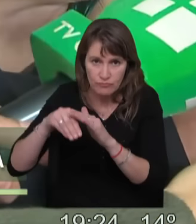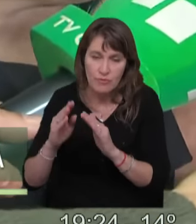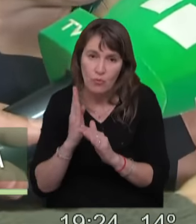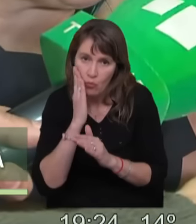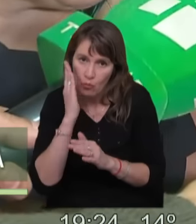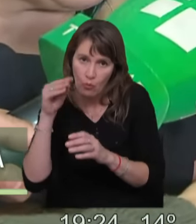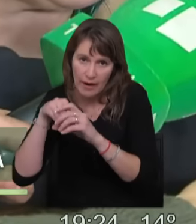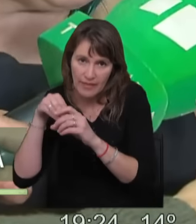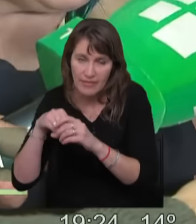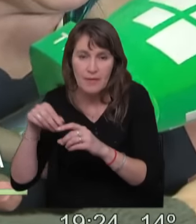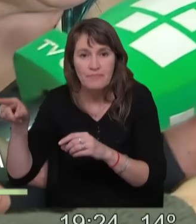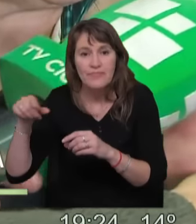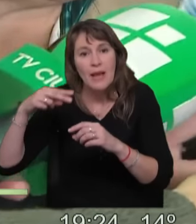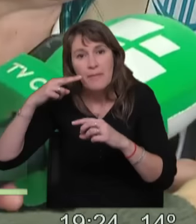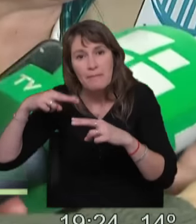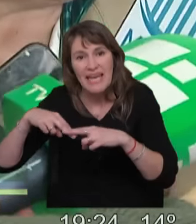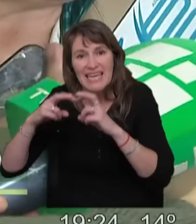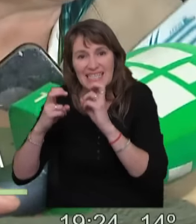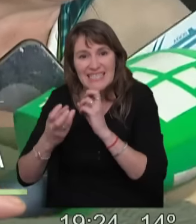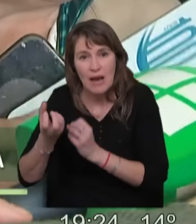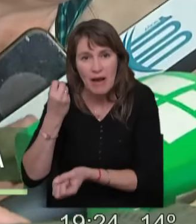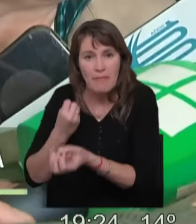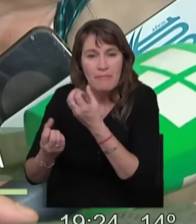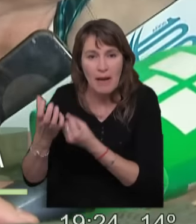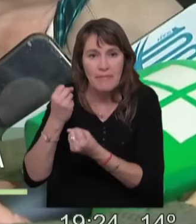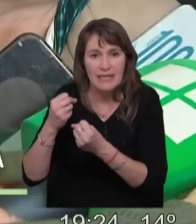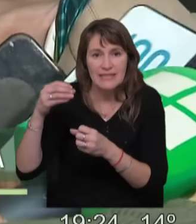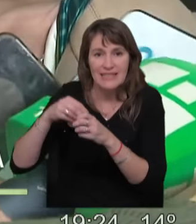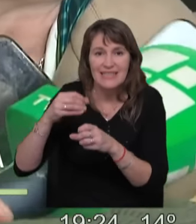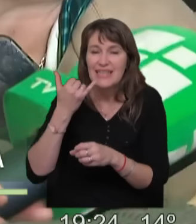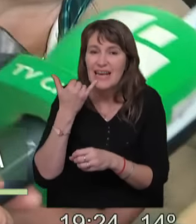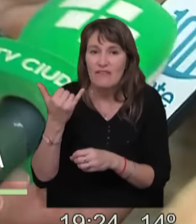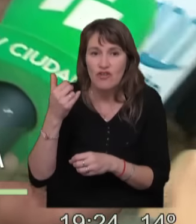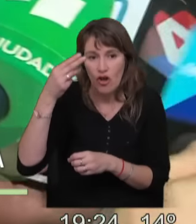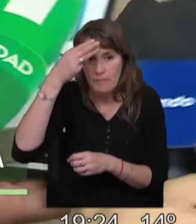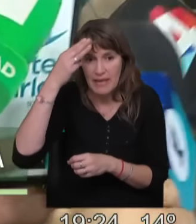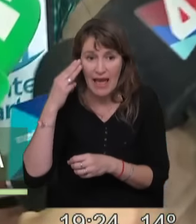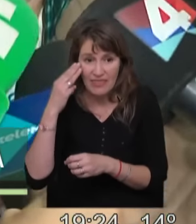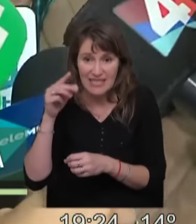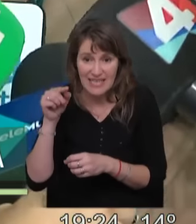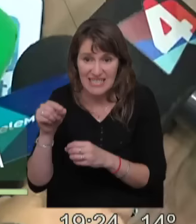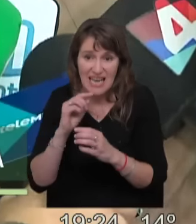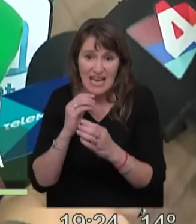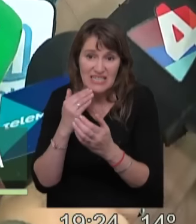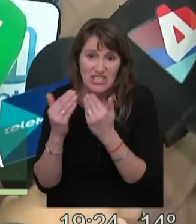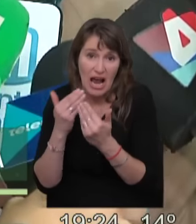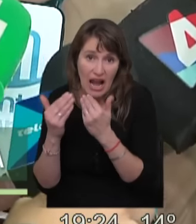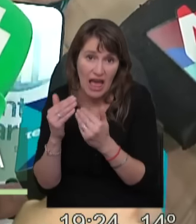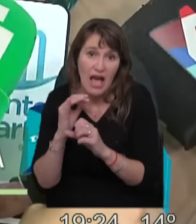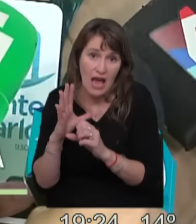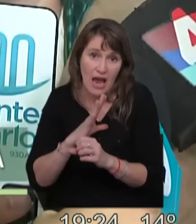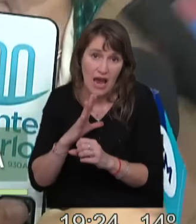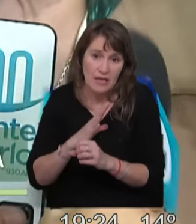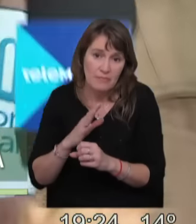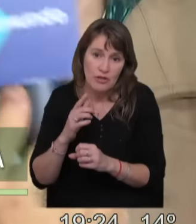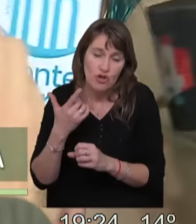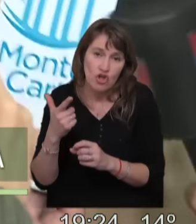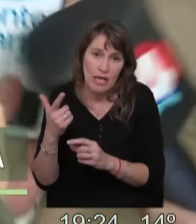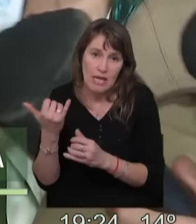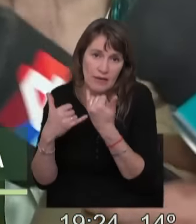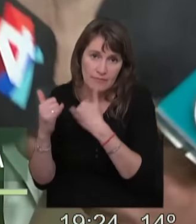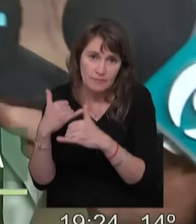de Penades todavía pueden surgir algunos nuevos elementos, como por ejemplo esta charla, esta conversación. Es probable, pero todavía no tenemos esa información. Leone,